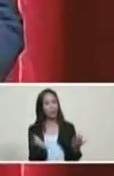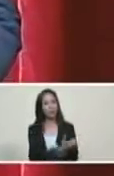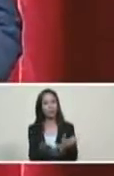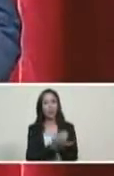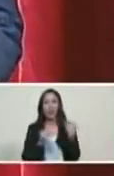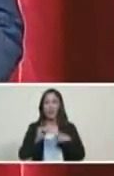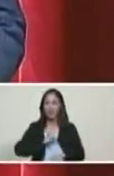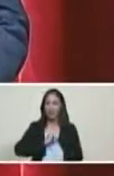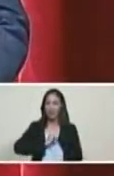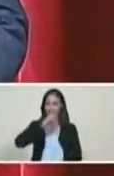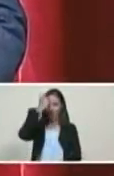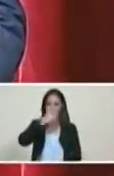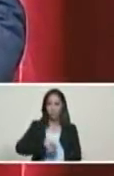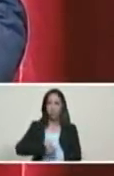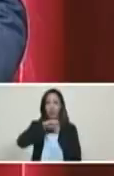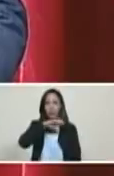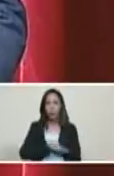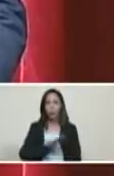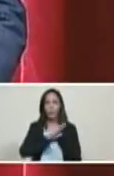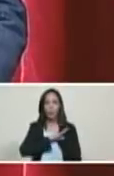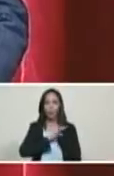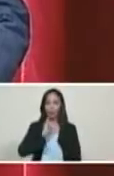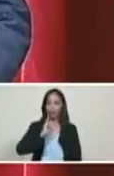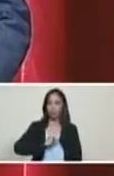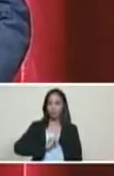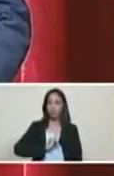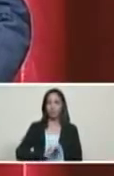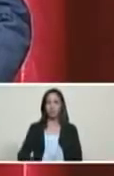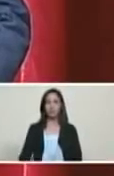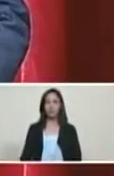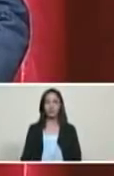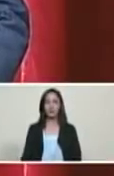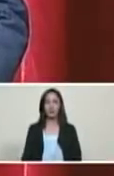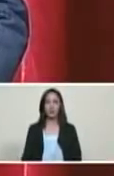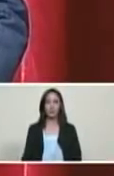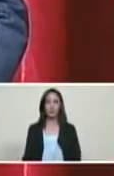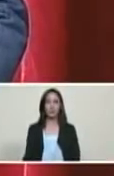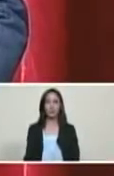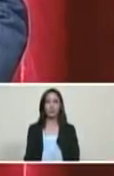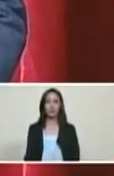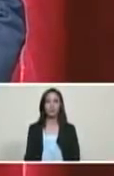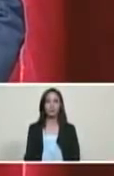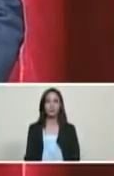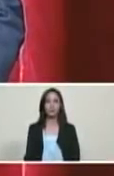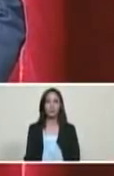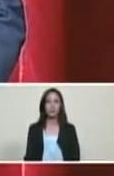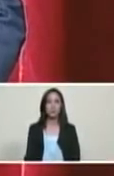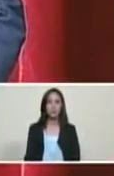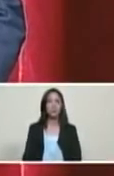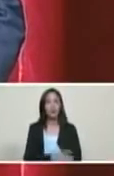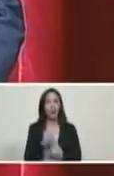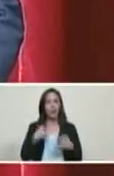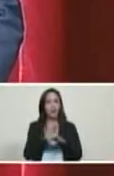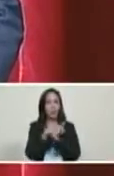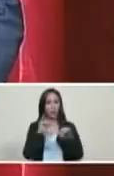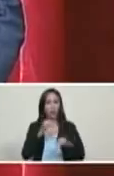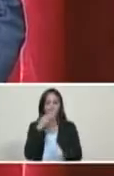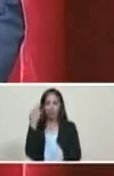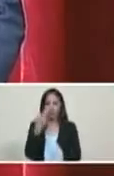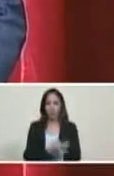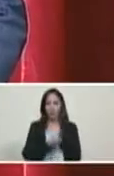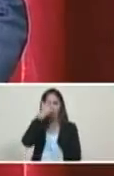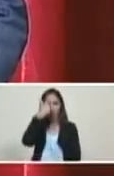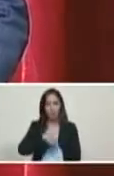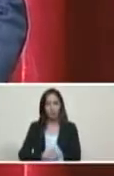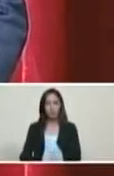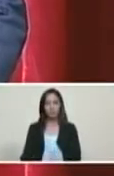Hablar de descolonización es hablar de identidad. Es hablar de independencia